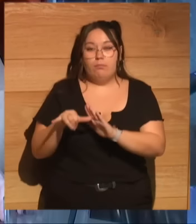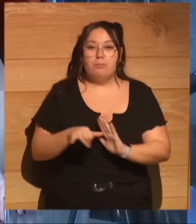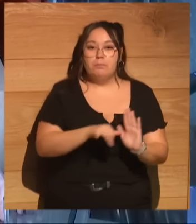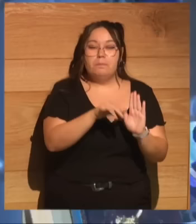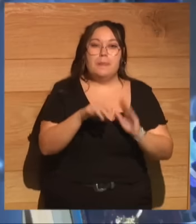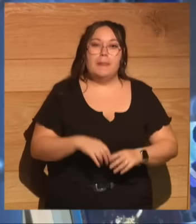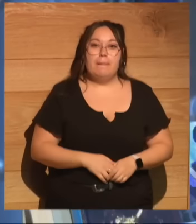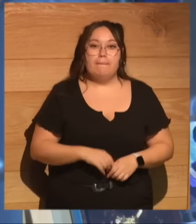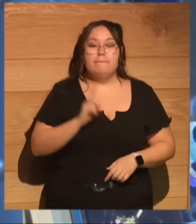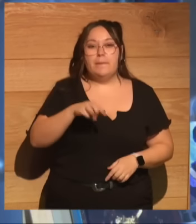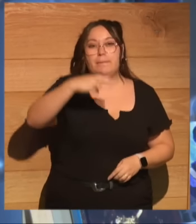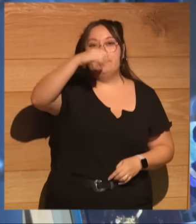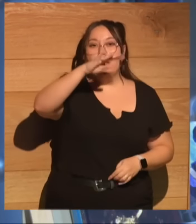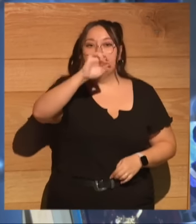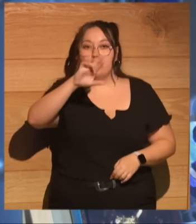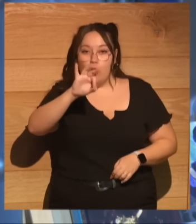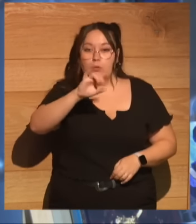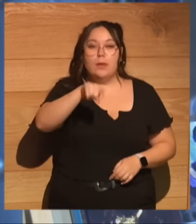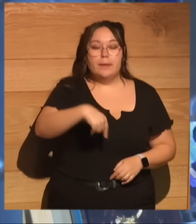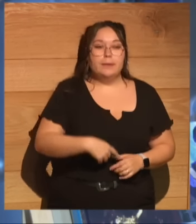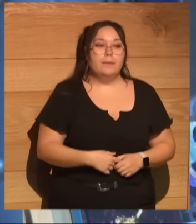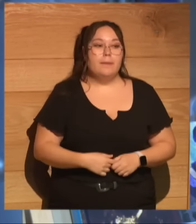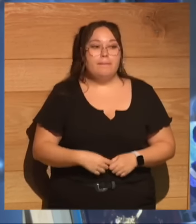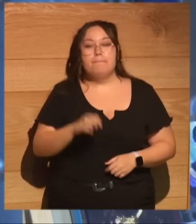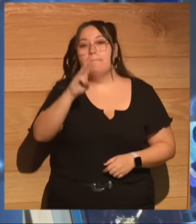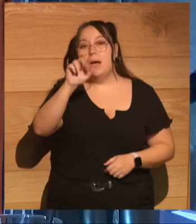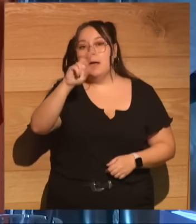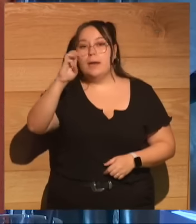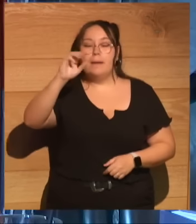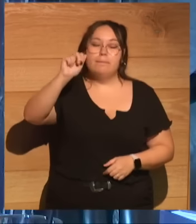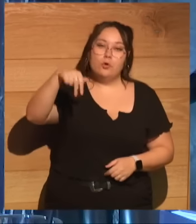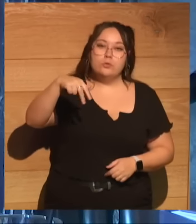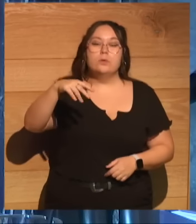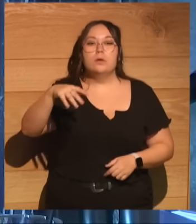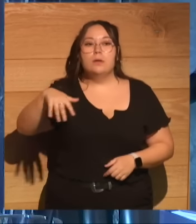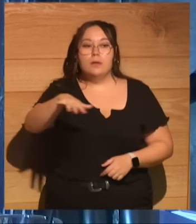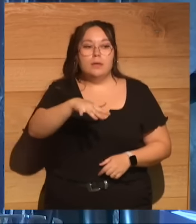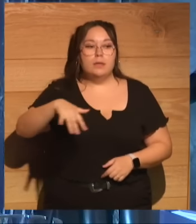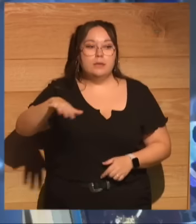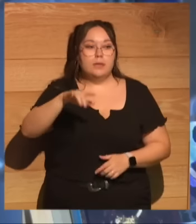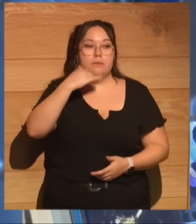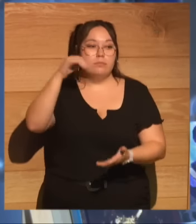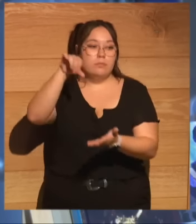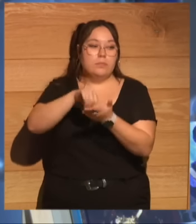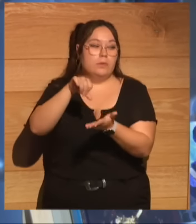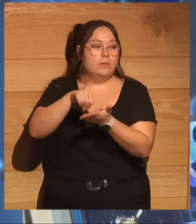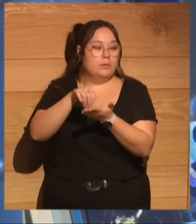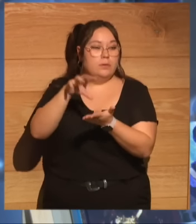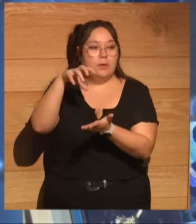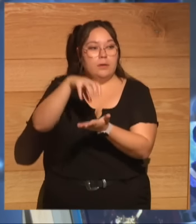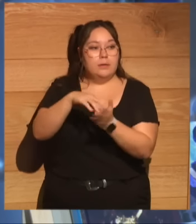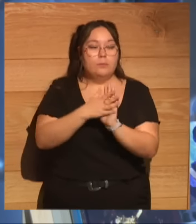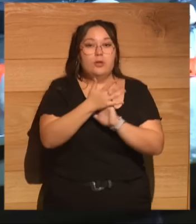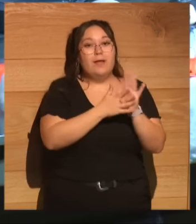la Metro Carasoni está en Calvert City, cada uno está en un lado. Paramount está en una calle central, de hecho, de... Estamos hablando